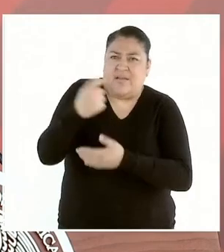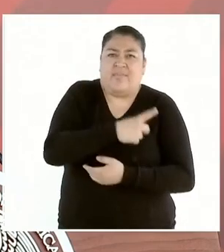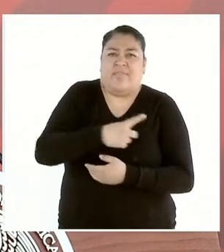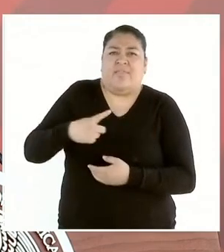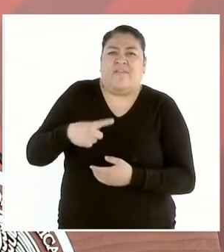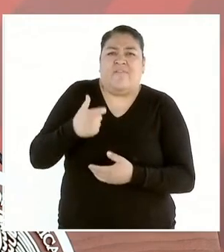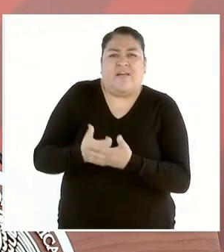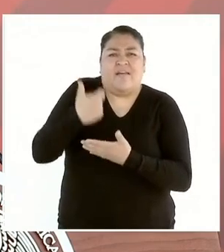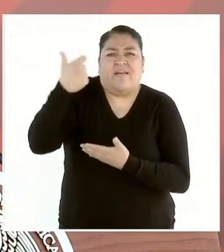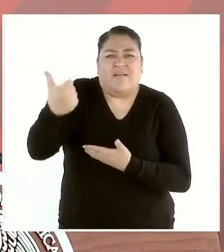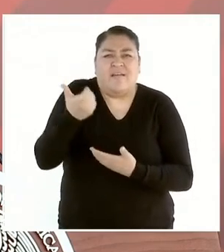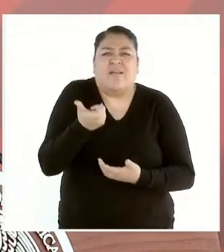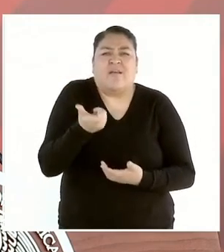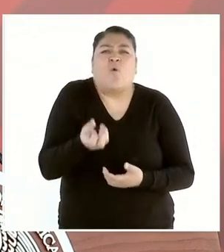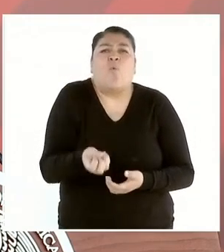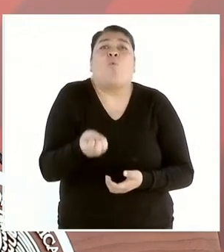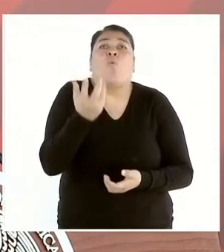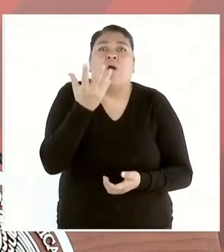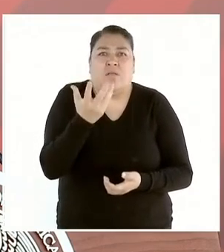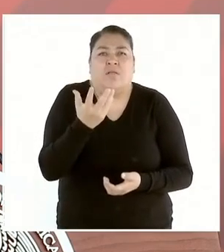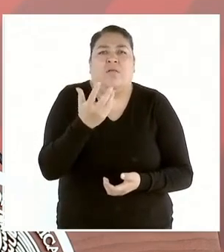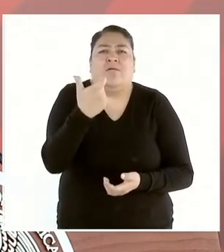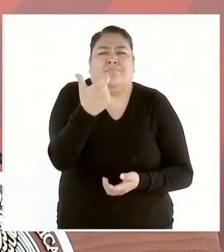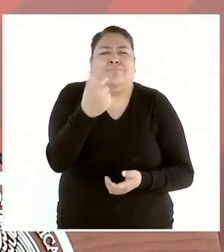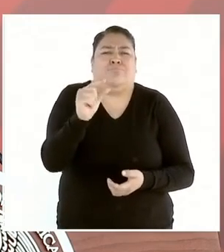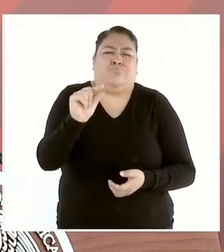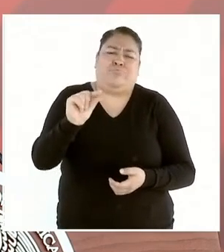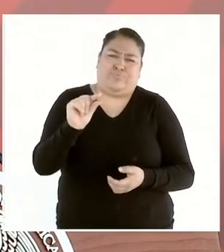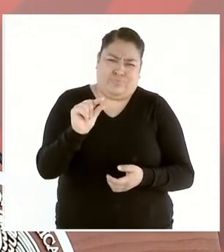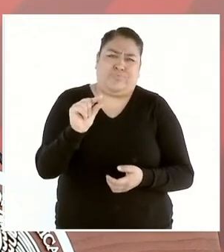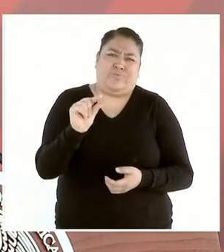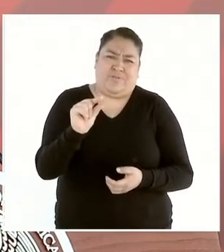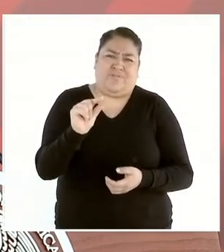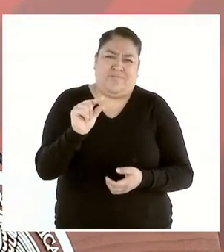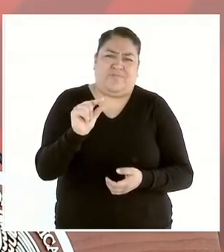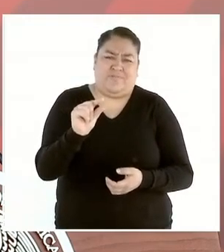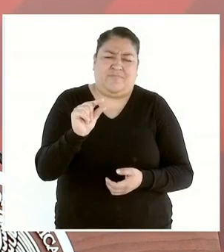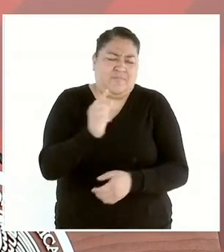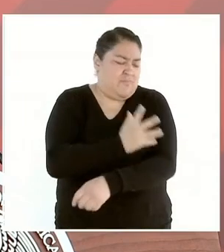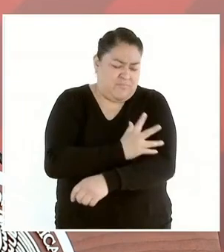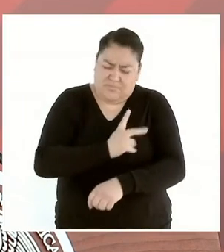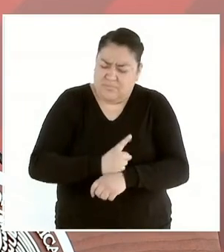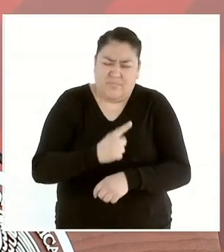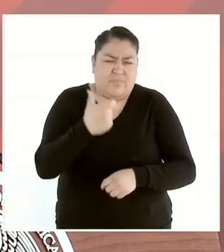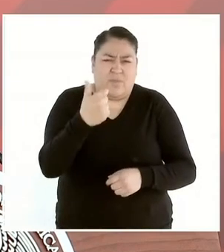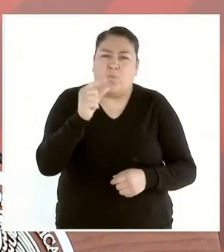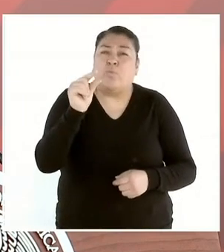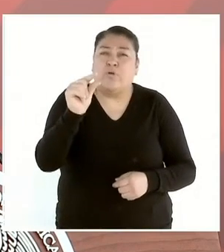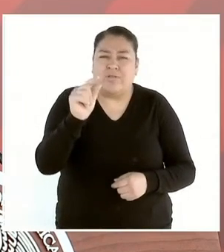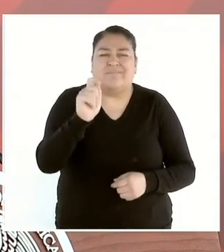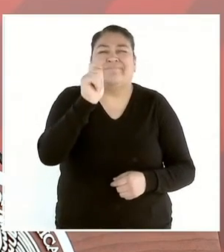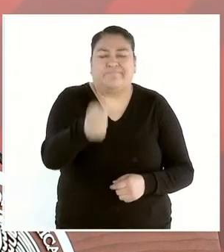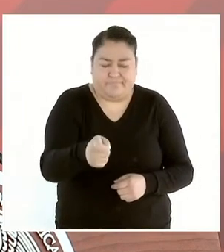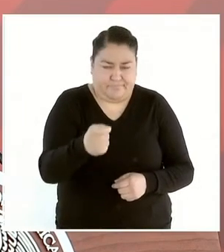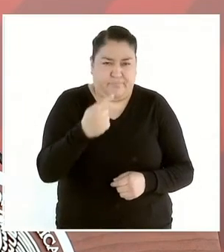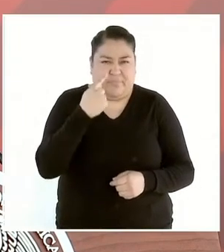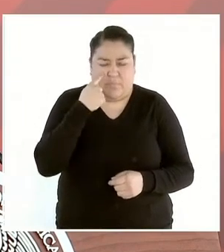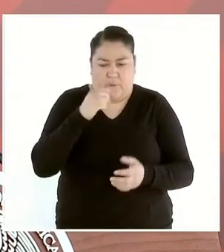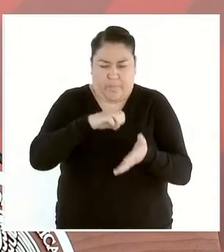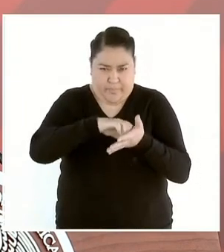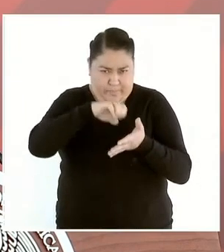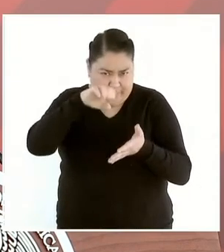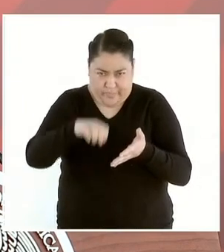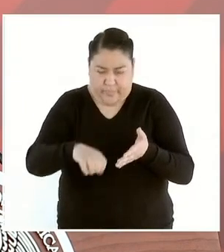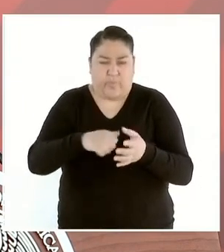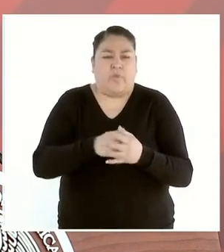la de menor cuantía es decir de